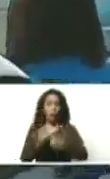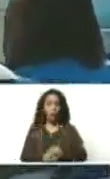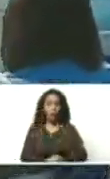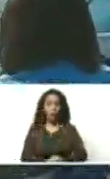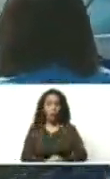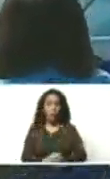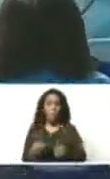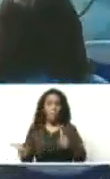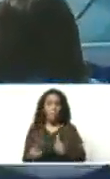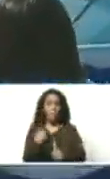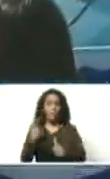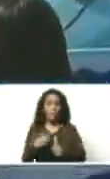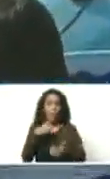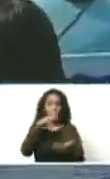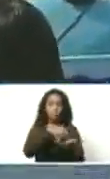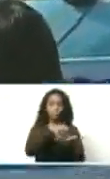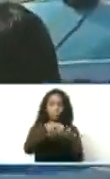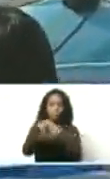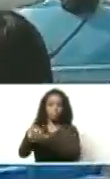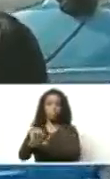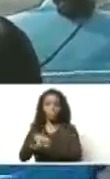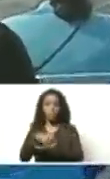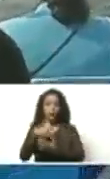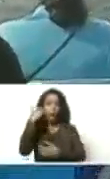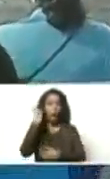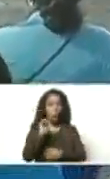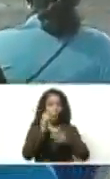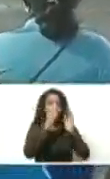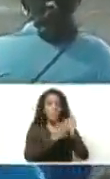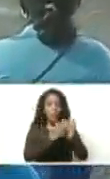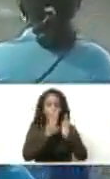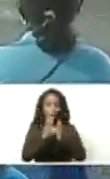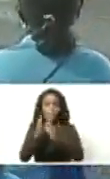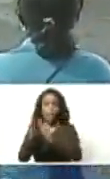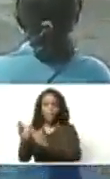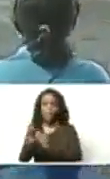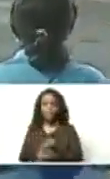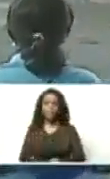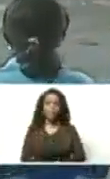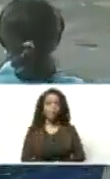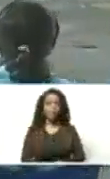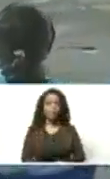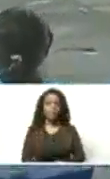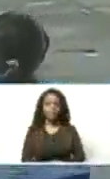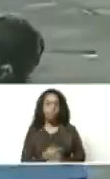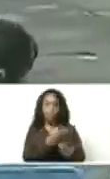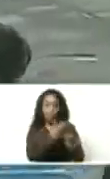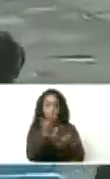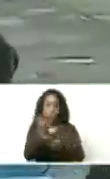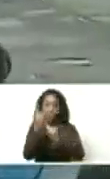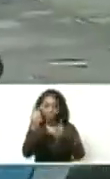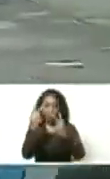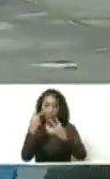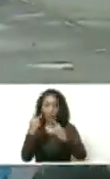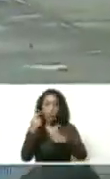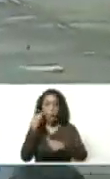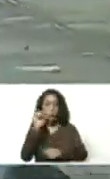los principales estados que tienen organizado. ¿Ah? Fíjense ustedes, de las